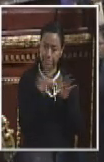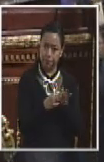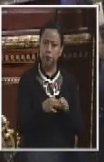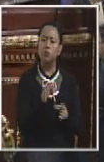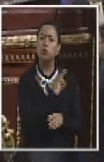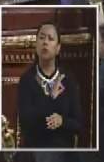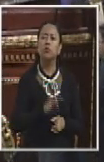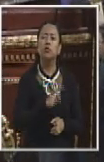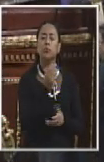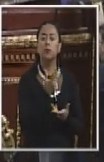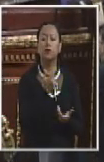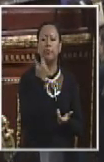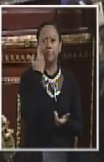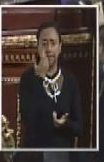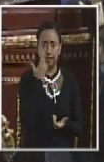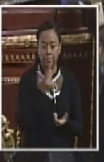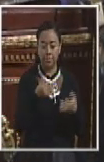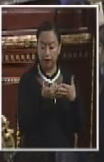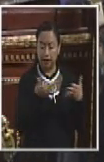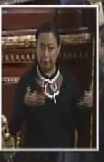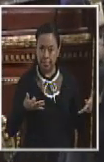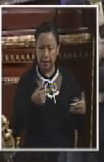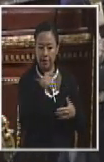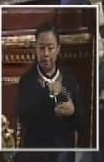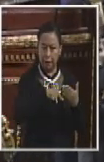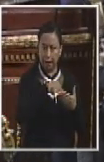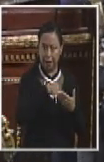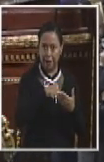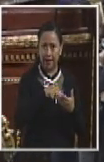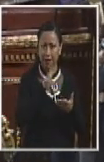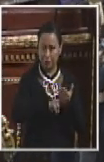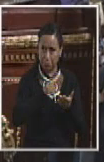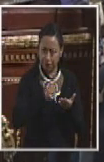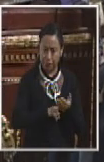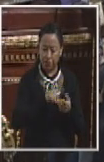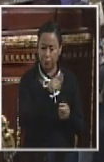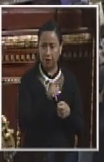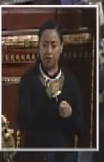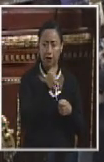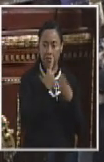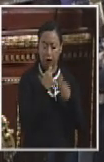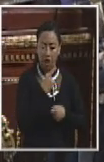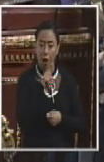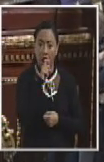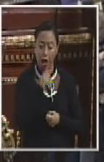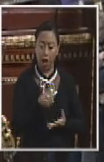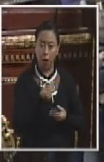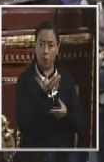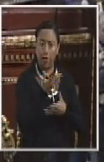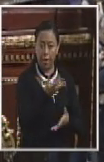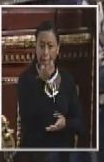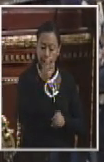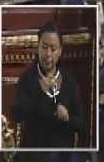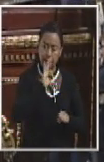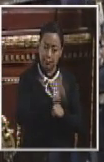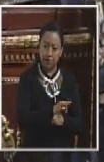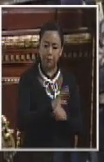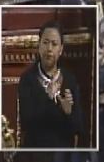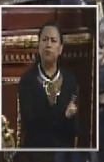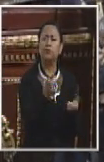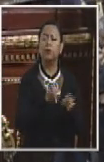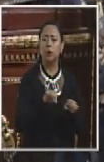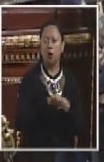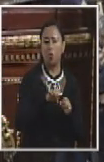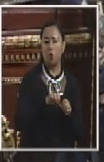naturales y artificiales de suelo urbano de la ciudad en la Ley Ambiental de Protección a la Tierra de la Ciudad de México, bajo la figura de área de